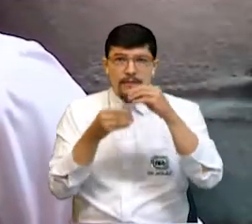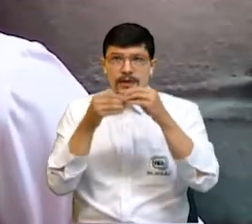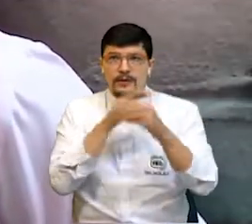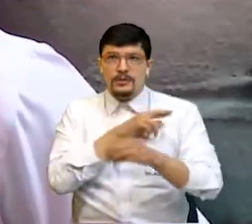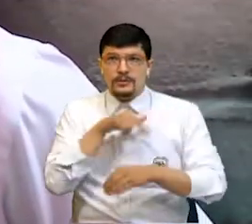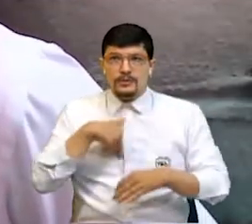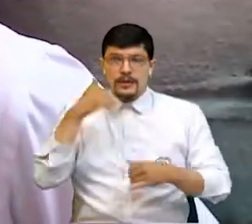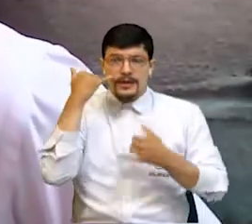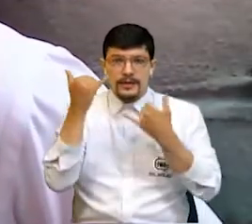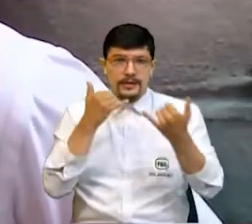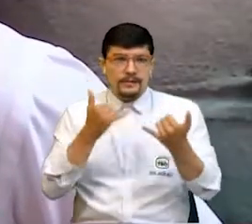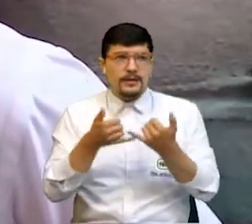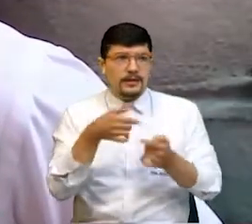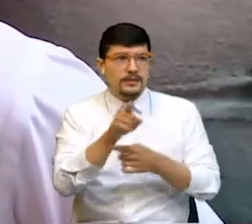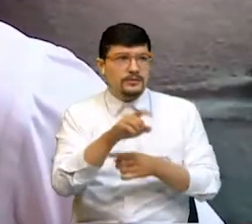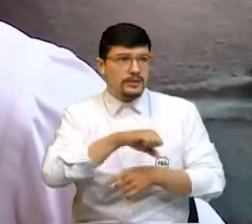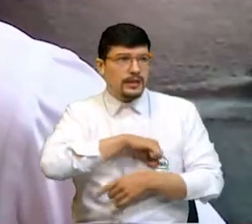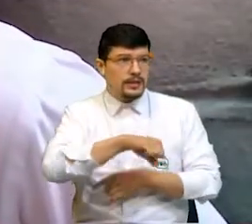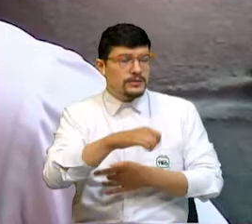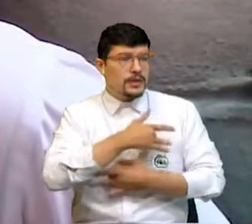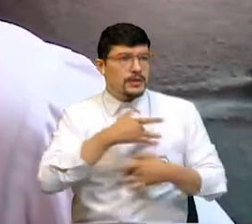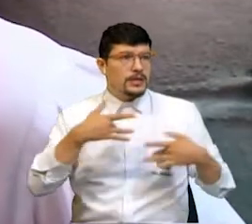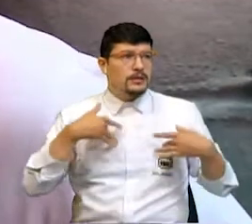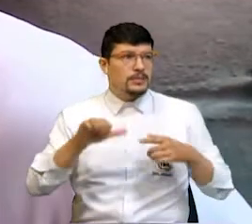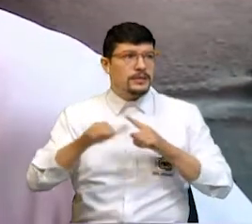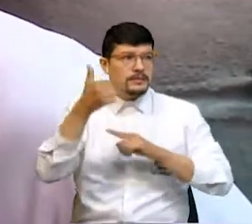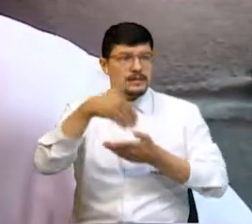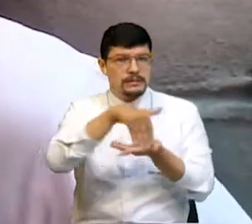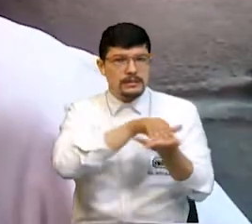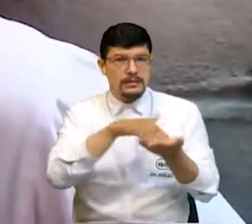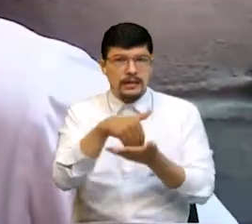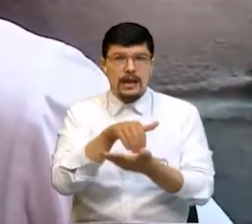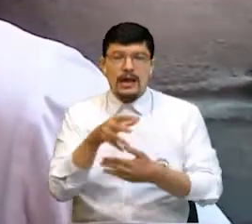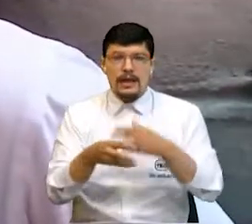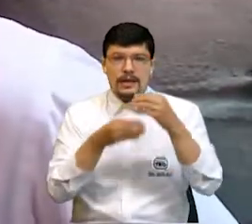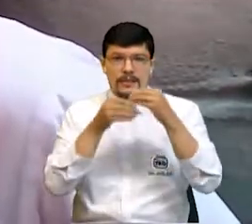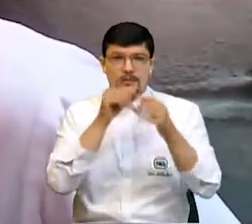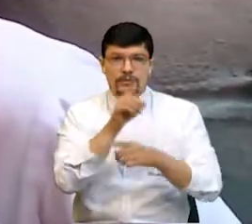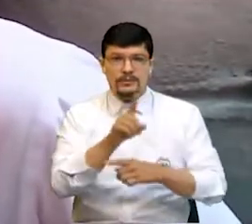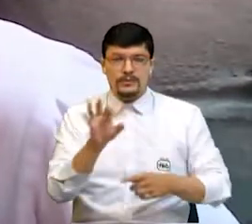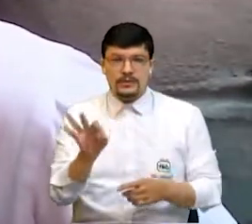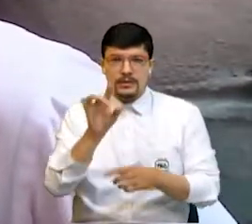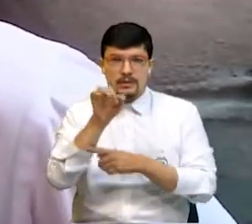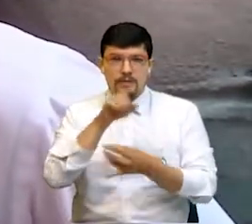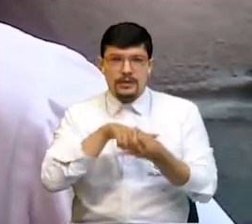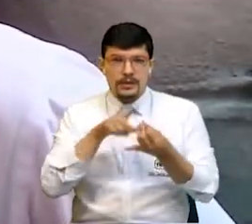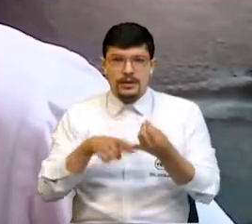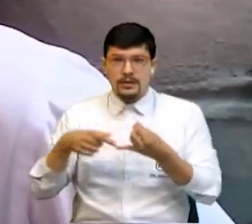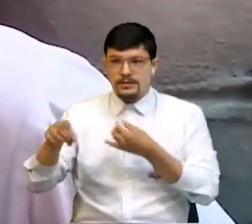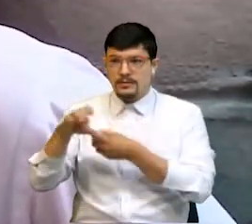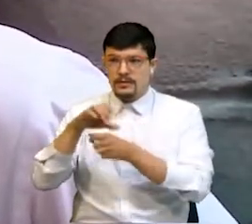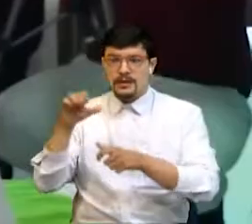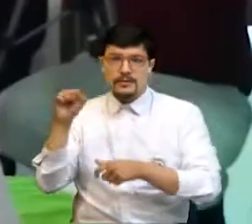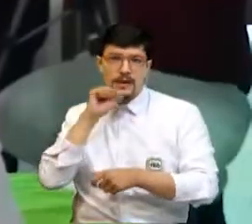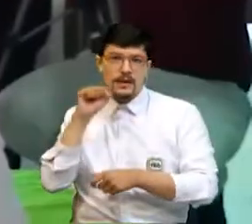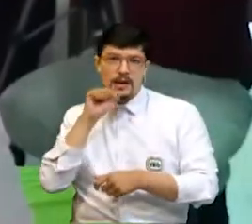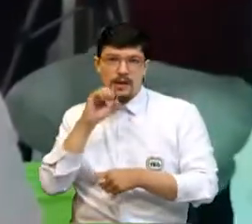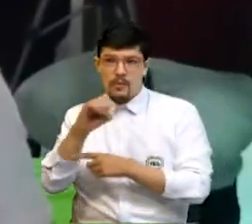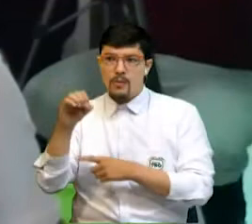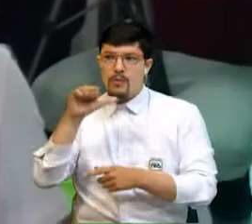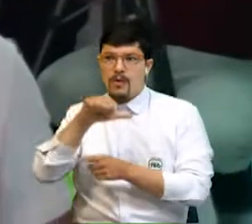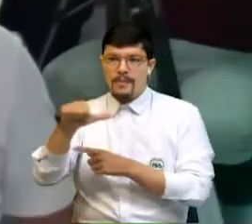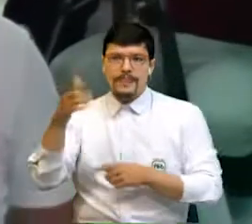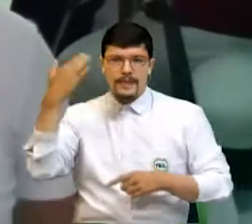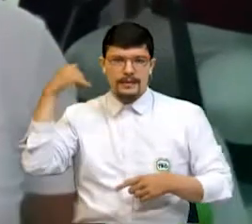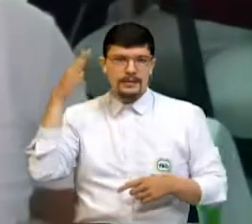derecho a la salud es el principal vulnerado, puesto que hemos recibido 131 casos de ciudadanas, ciudadanos, de barranqueñas y barranqueños. Sobre